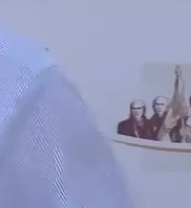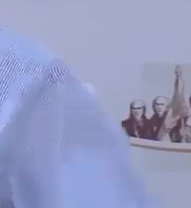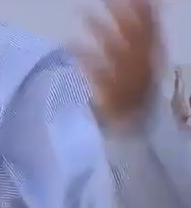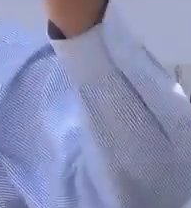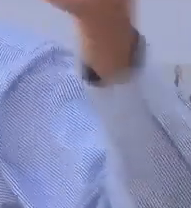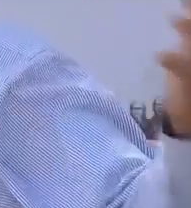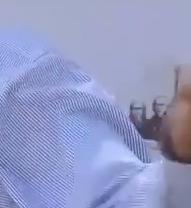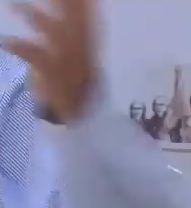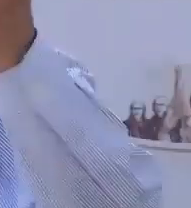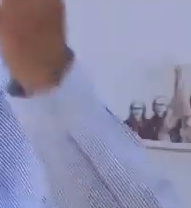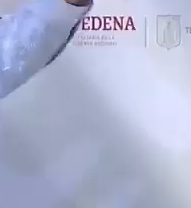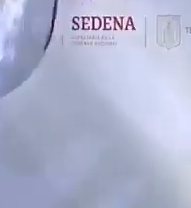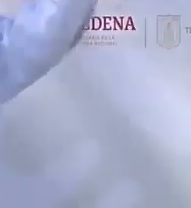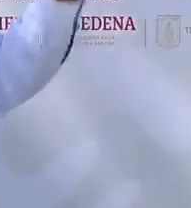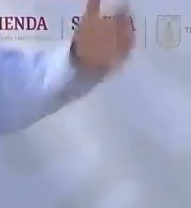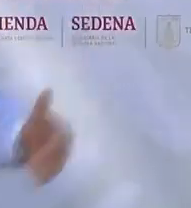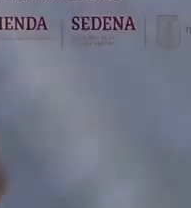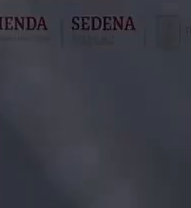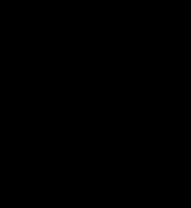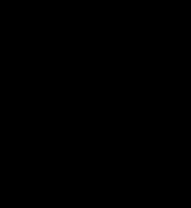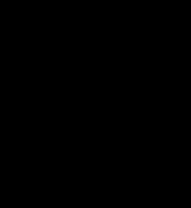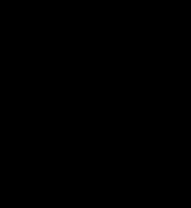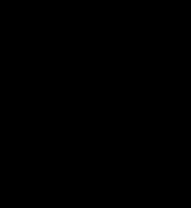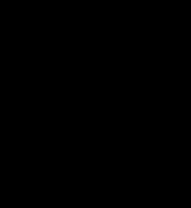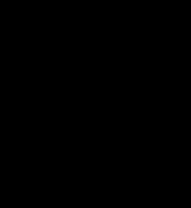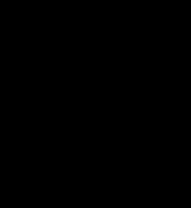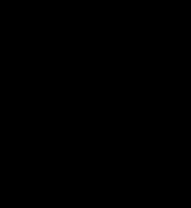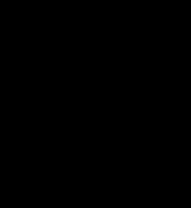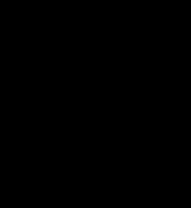Y llegan los conservadores,